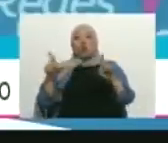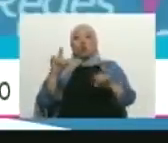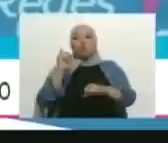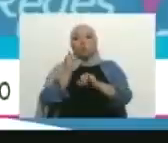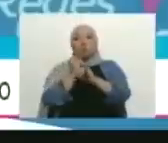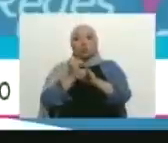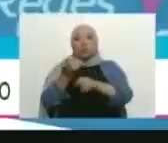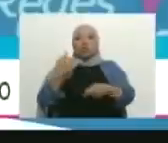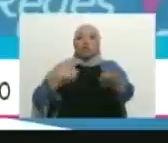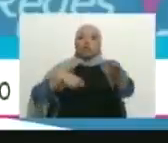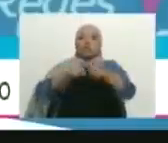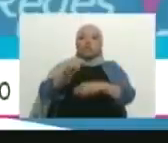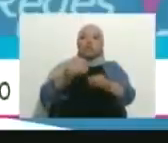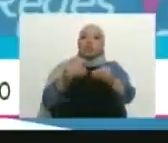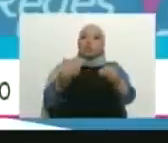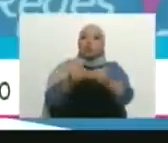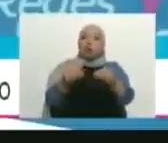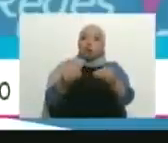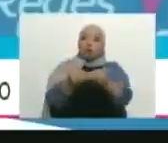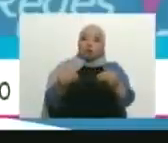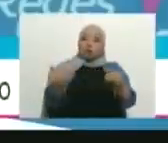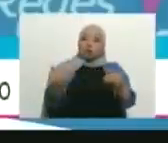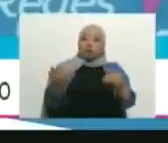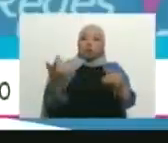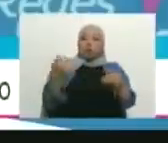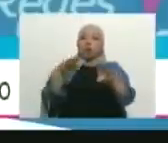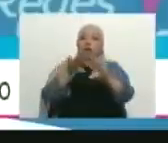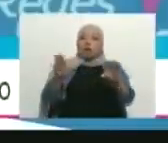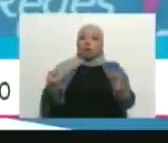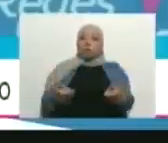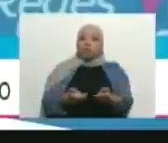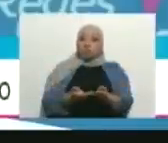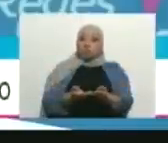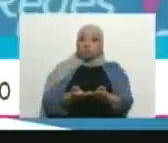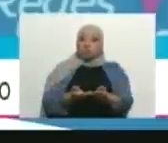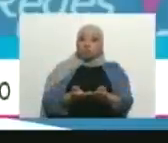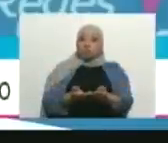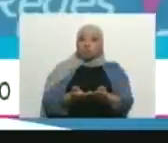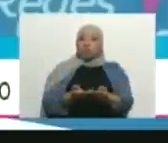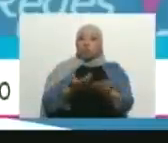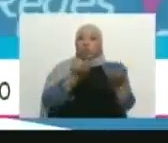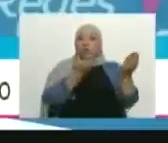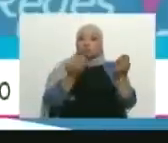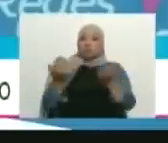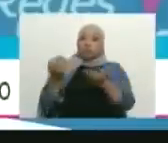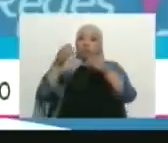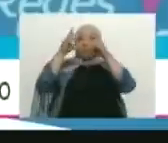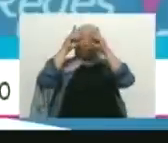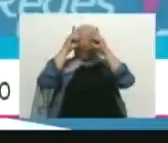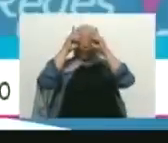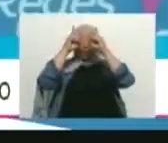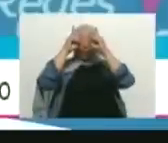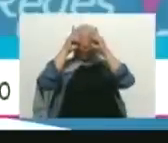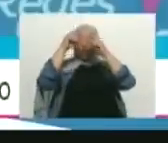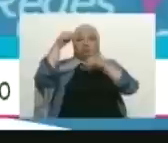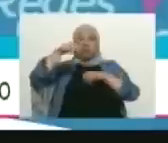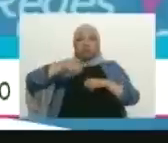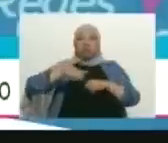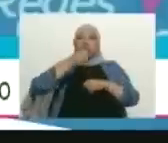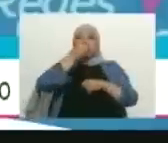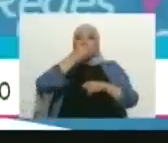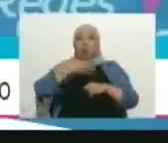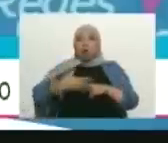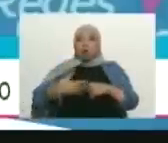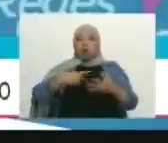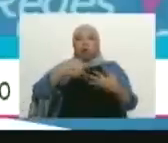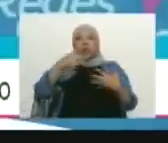mundo comercial, del comercio mundial. Aquí está la vicepresidenta Delcy Rodríguez. Sería bueno, Delcy,